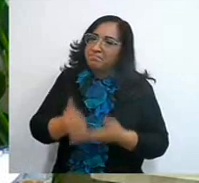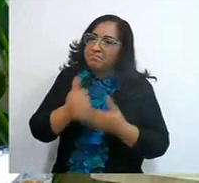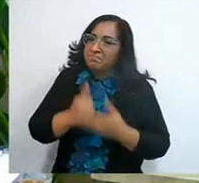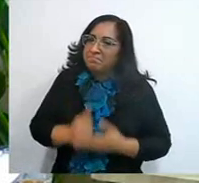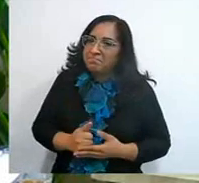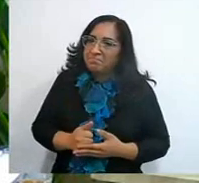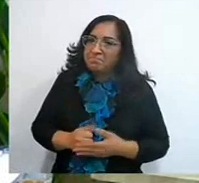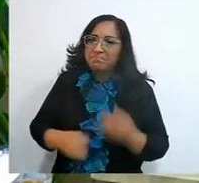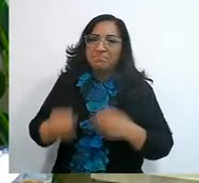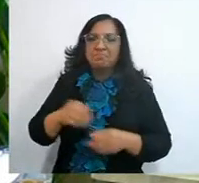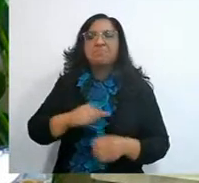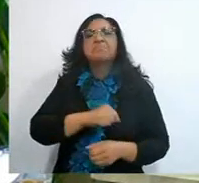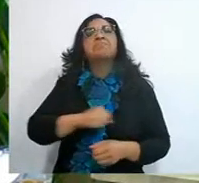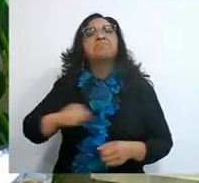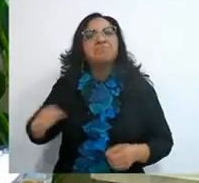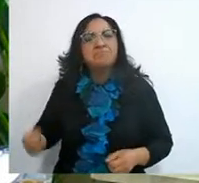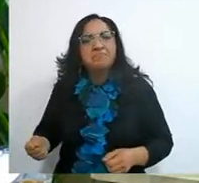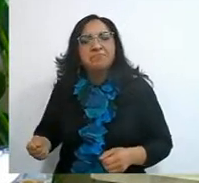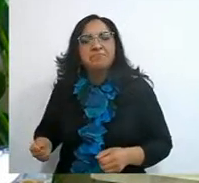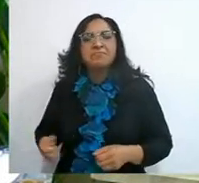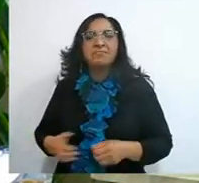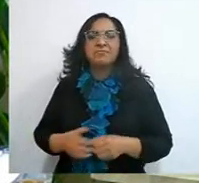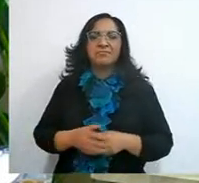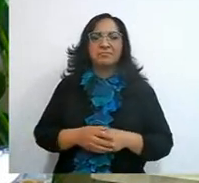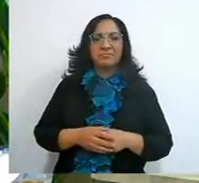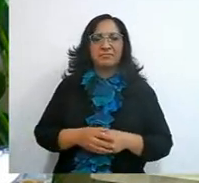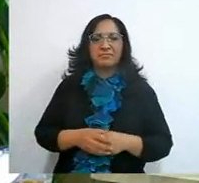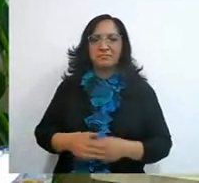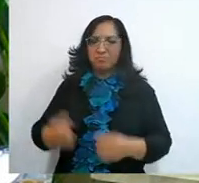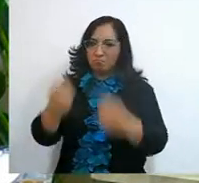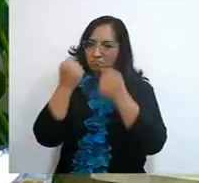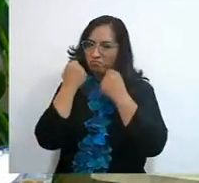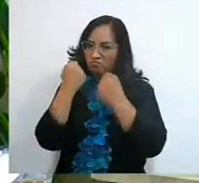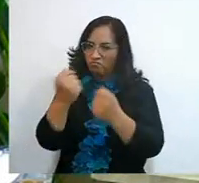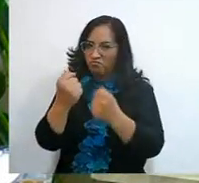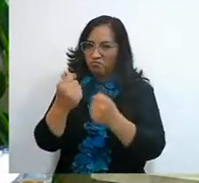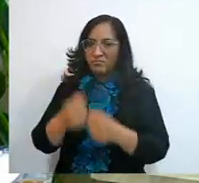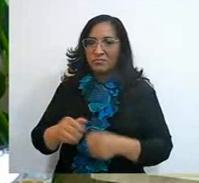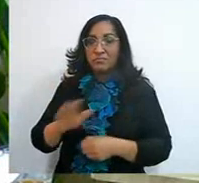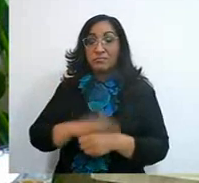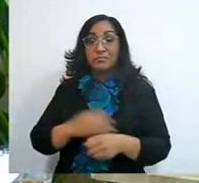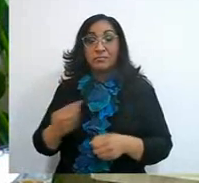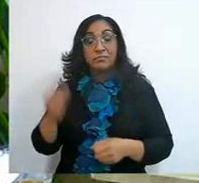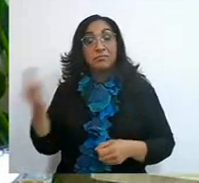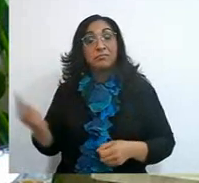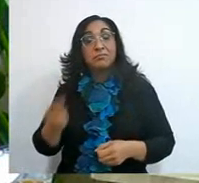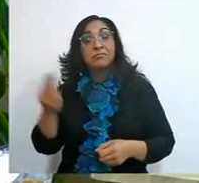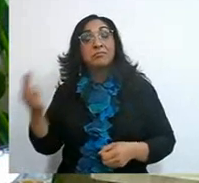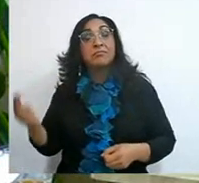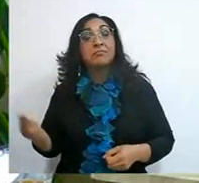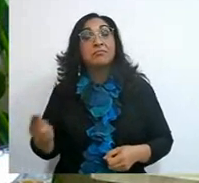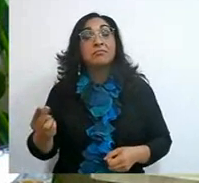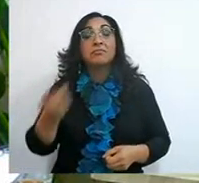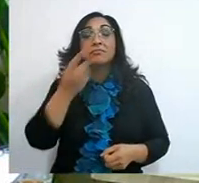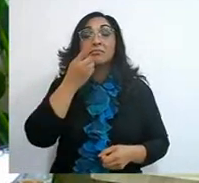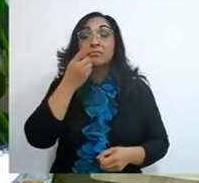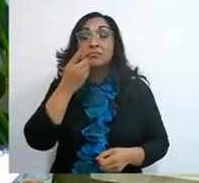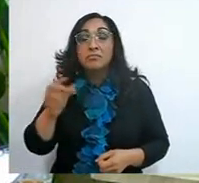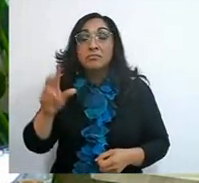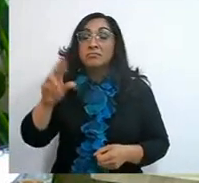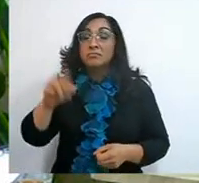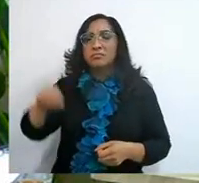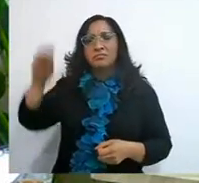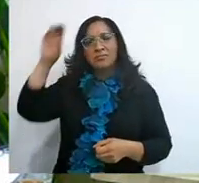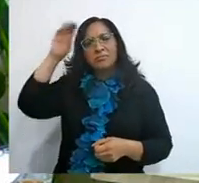plagas, que le caigan bien, fuertes, porque usted ha negado al